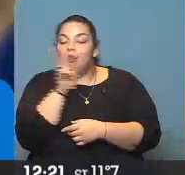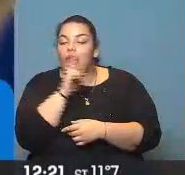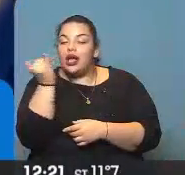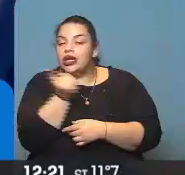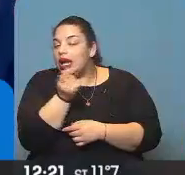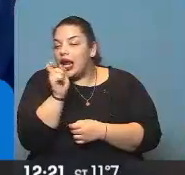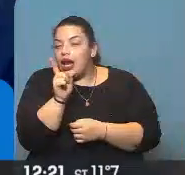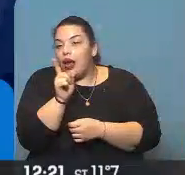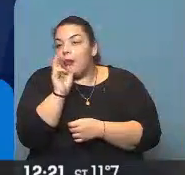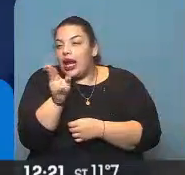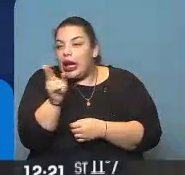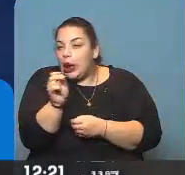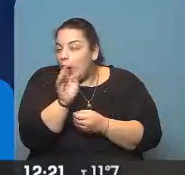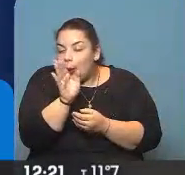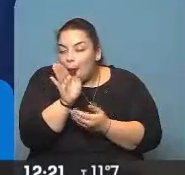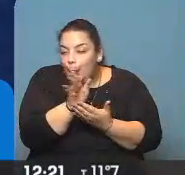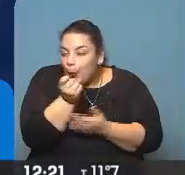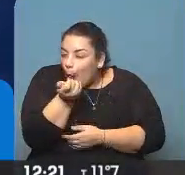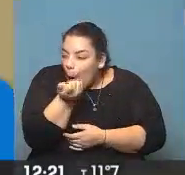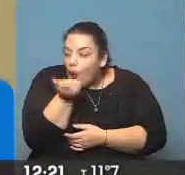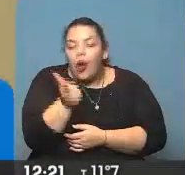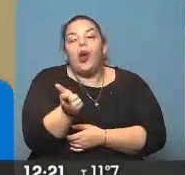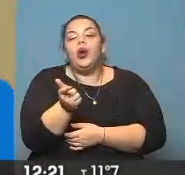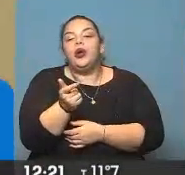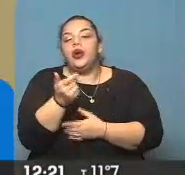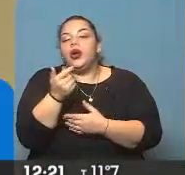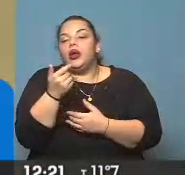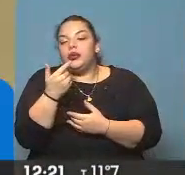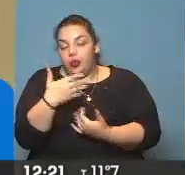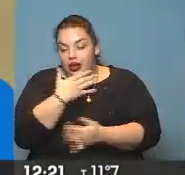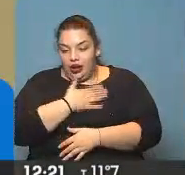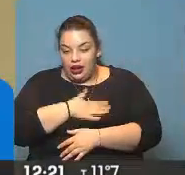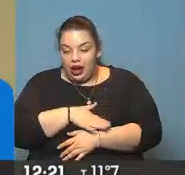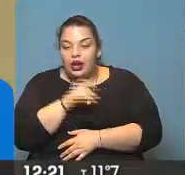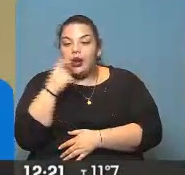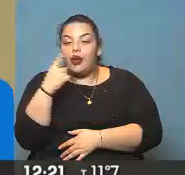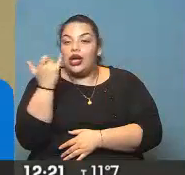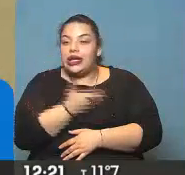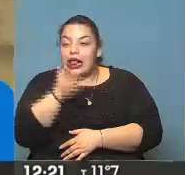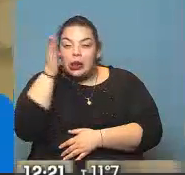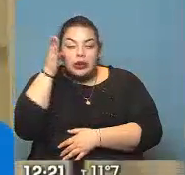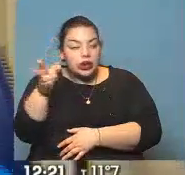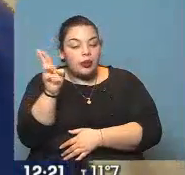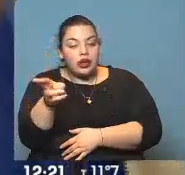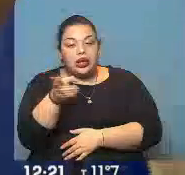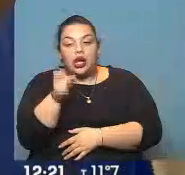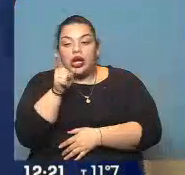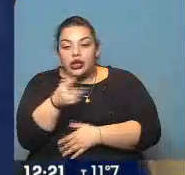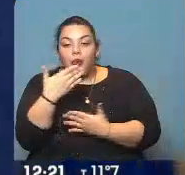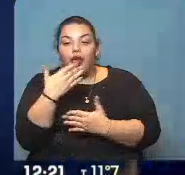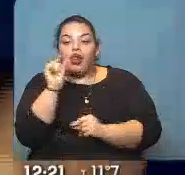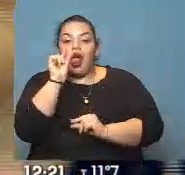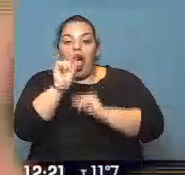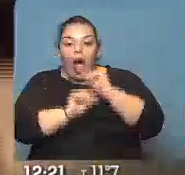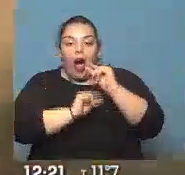son muy pocas existe por sea nunca son nulas en cambio las que tienen alto riesgo este riesgo disminuye por el